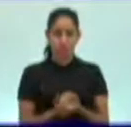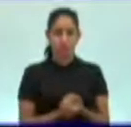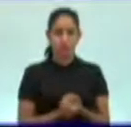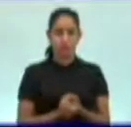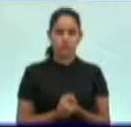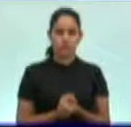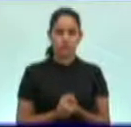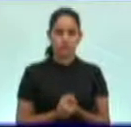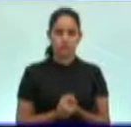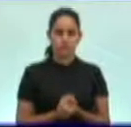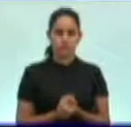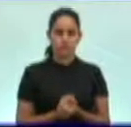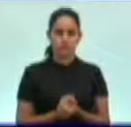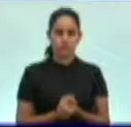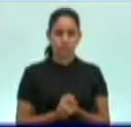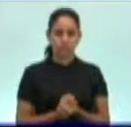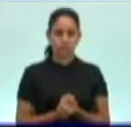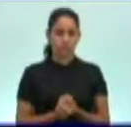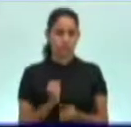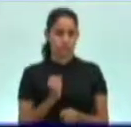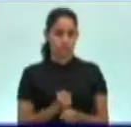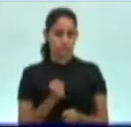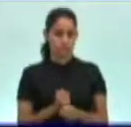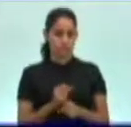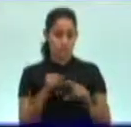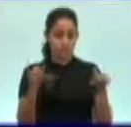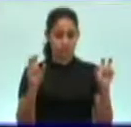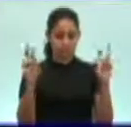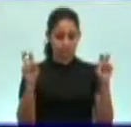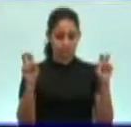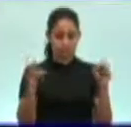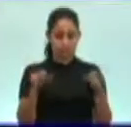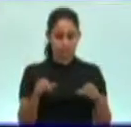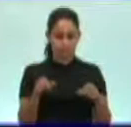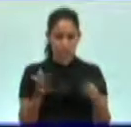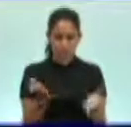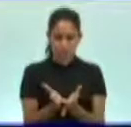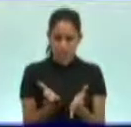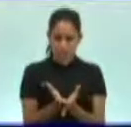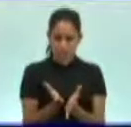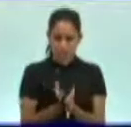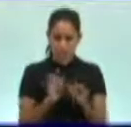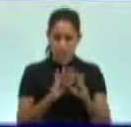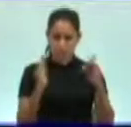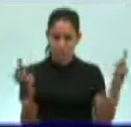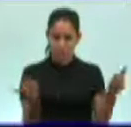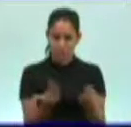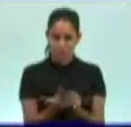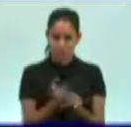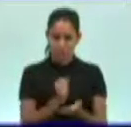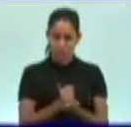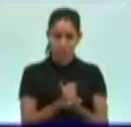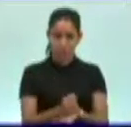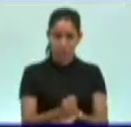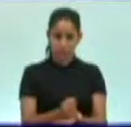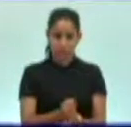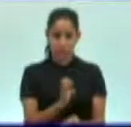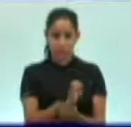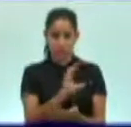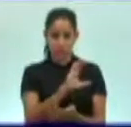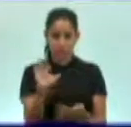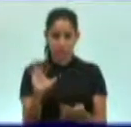docentes. Y trabajar el tema directamente con las familias a través de